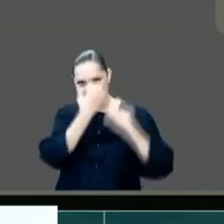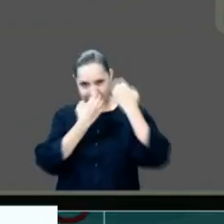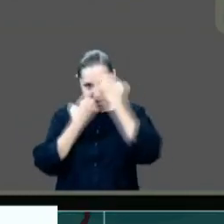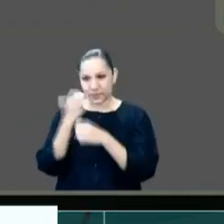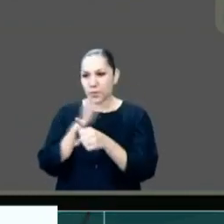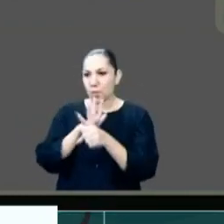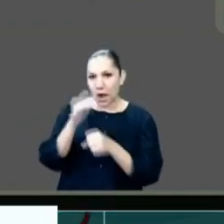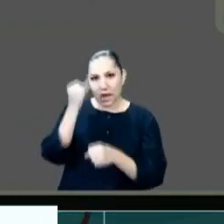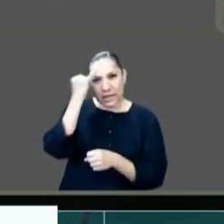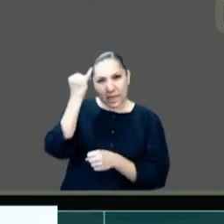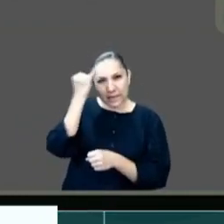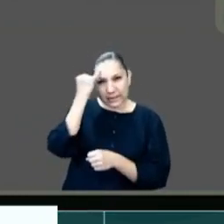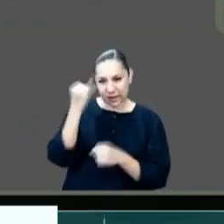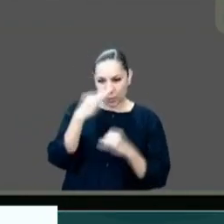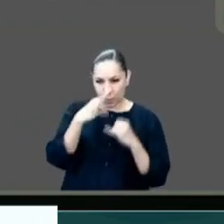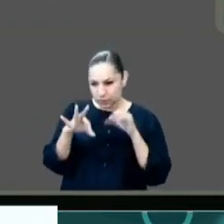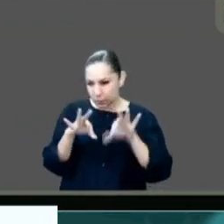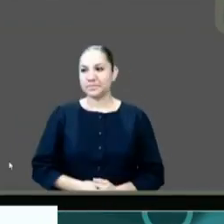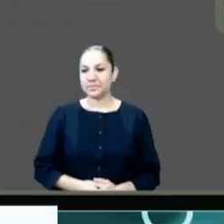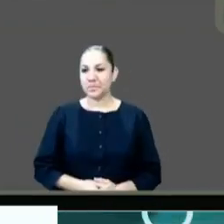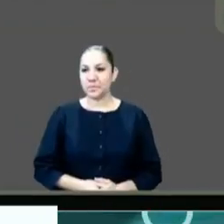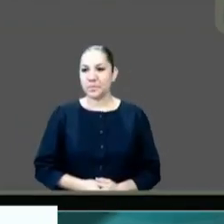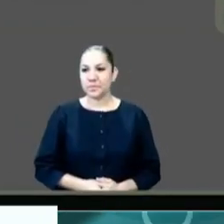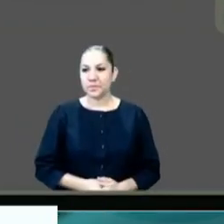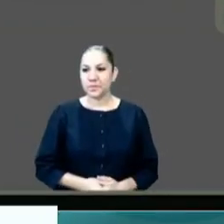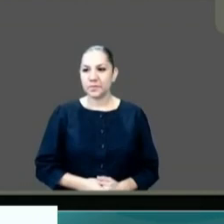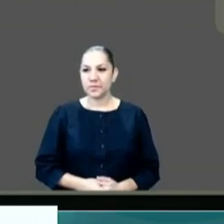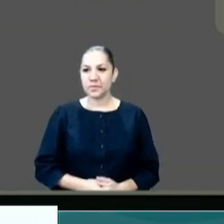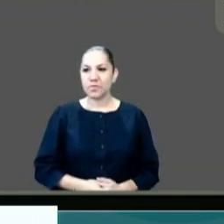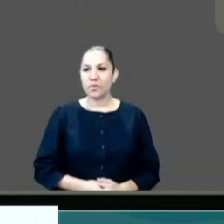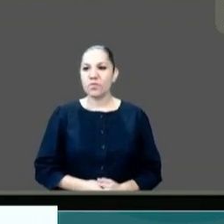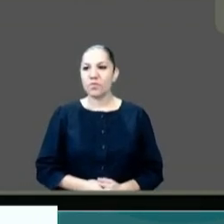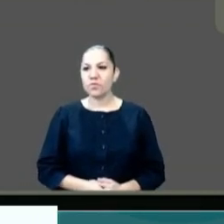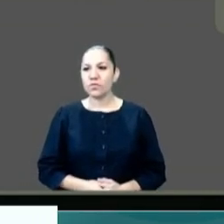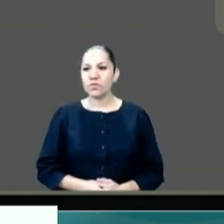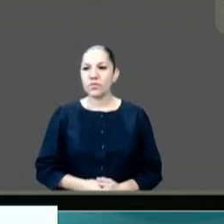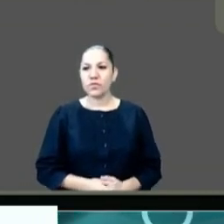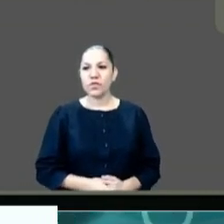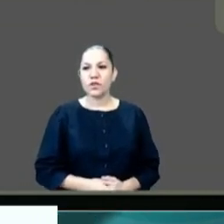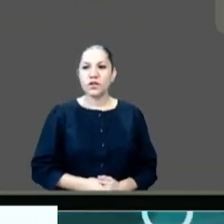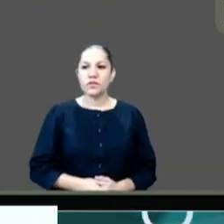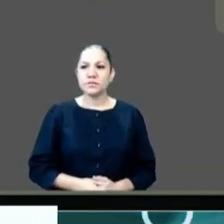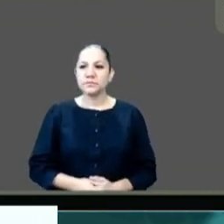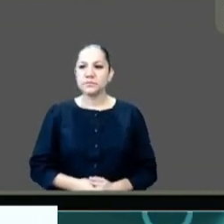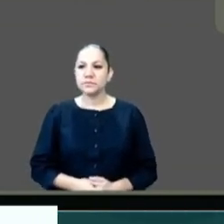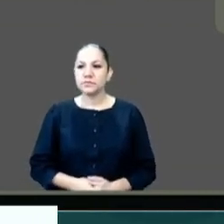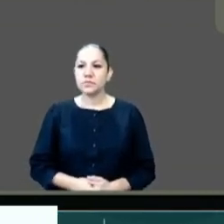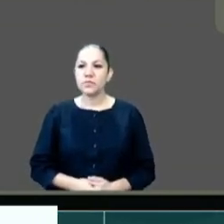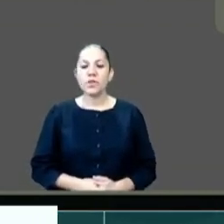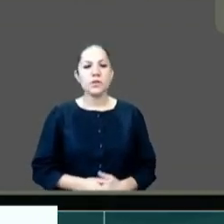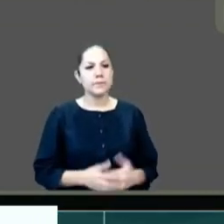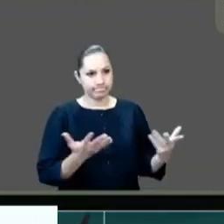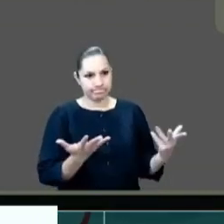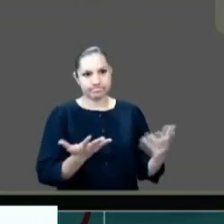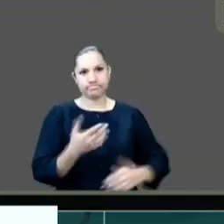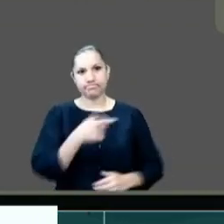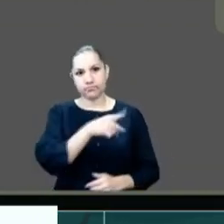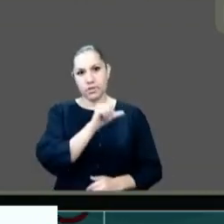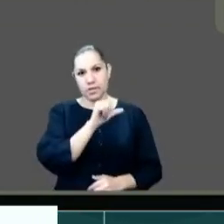mujeres y empezaron a aumentar precisamente en el 2007, sino, como mencionas, empezaron incluso a cambiar de